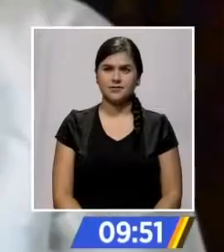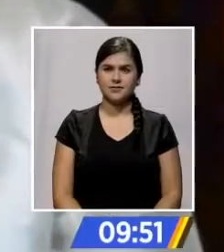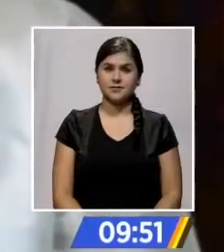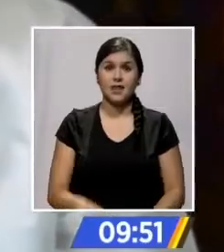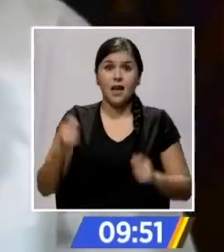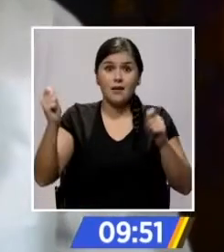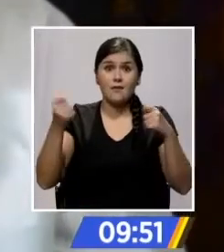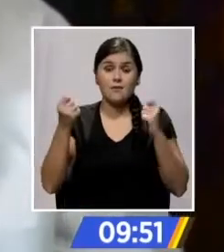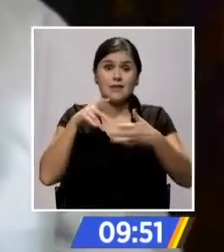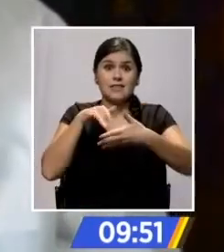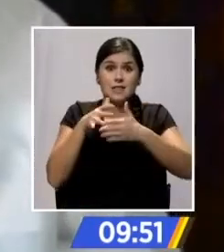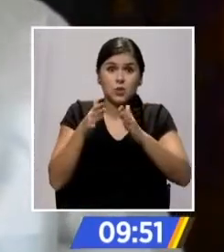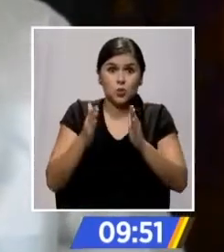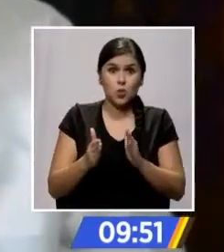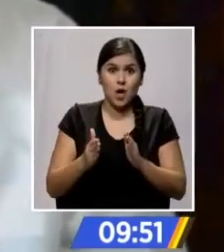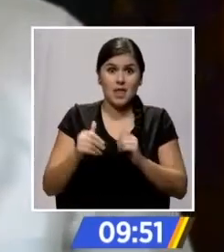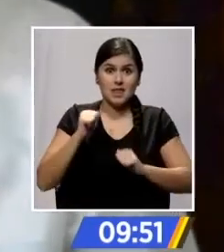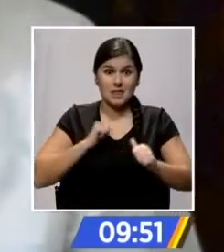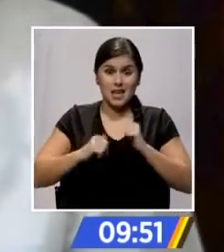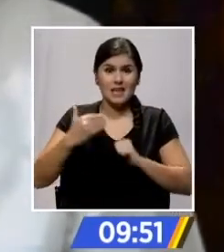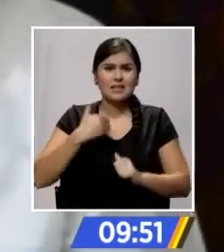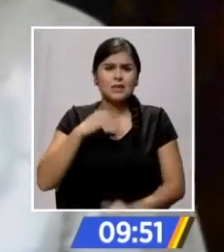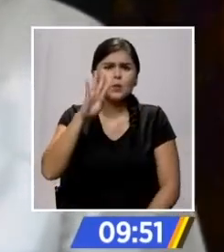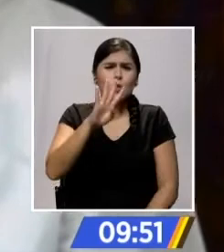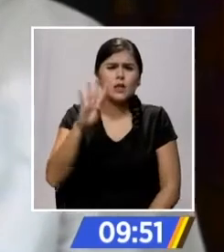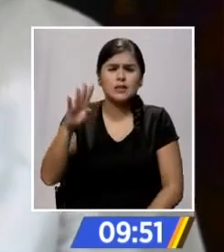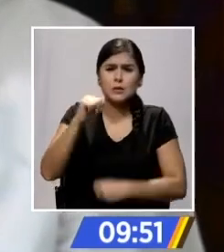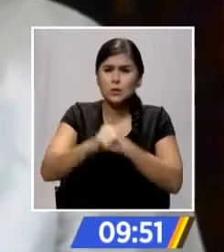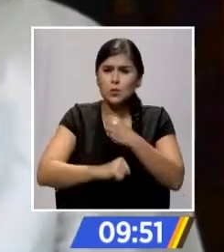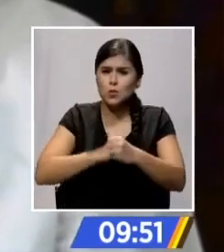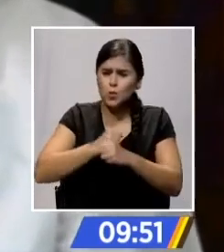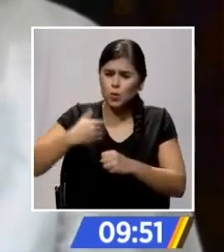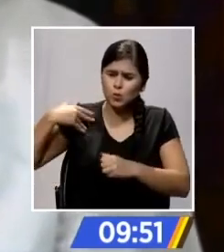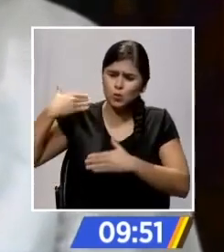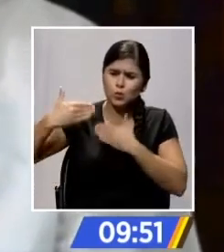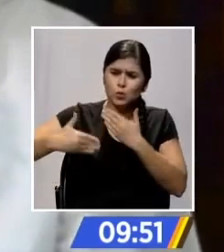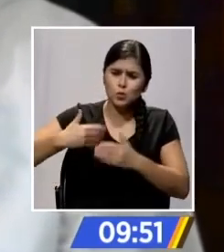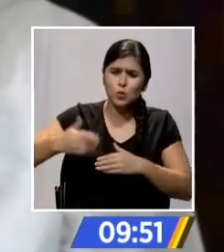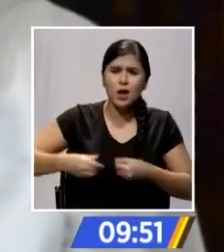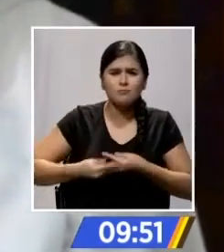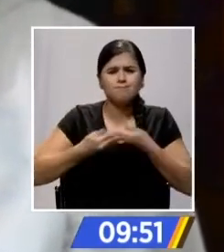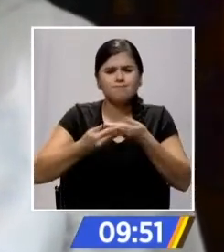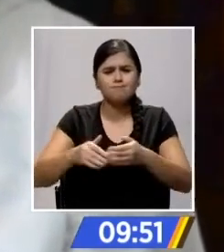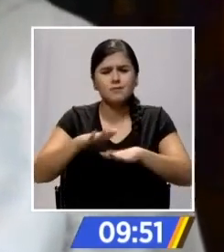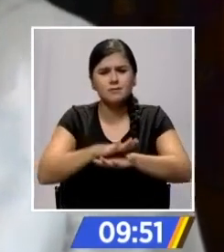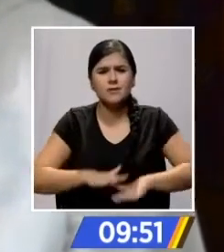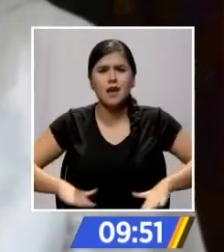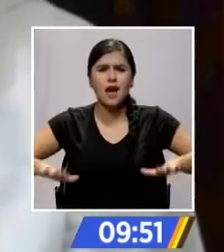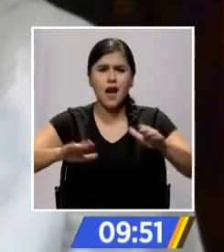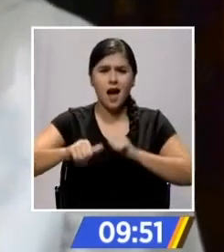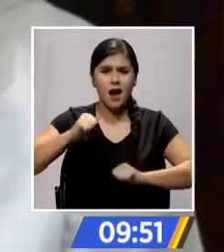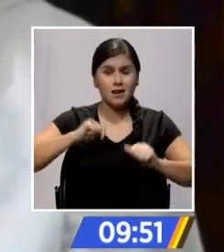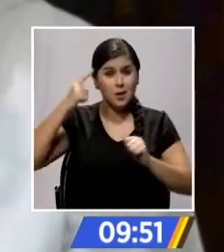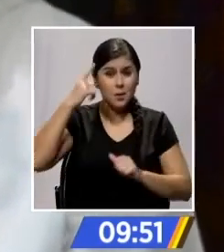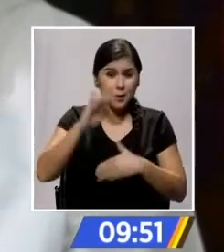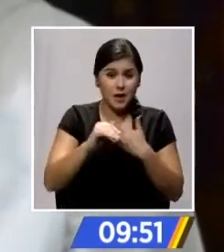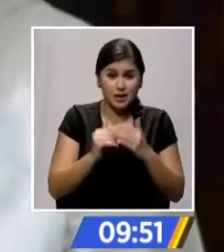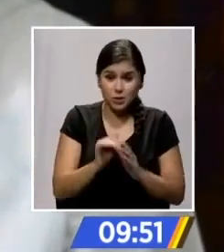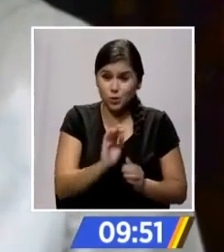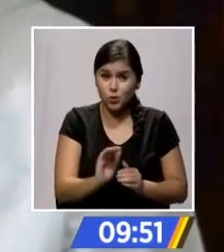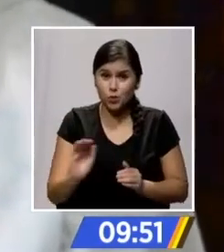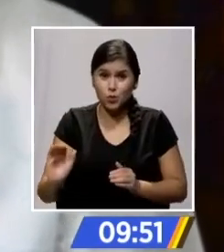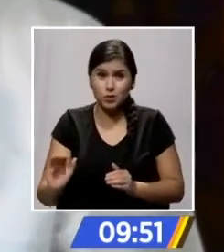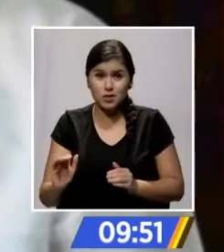El Festival Estudiantil de las Artes tiene 44 años de estar brindando espacios artísticos a niños, niñas y jóvenes de todo el